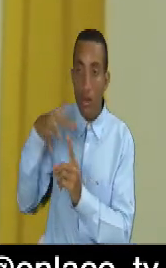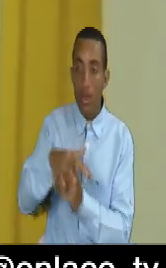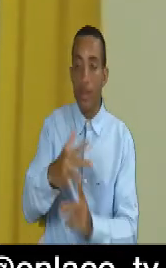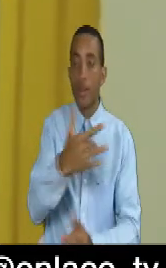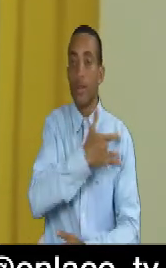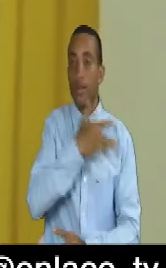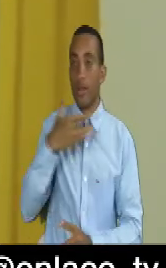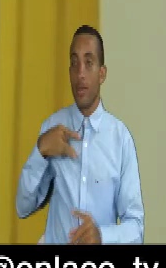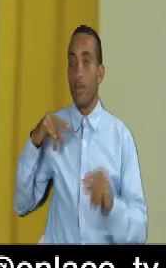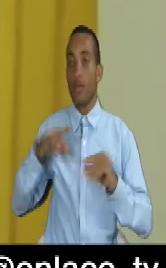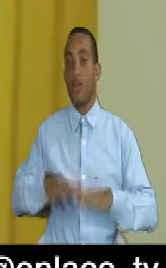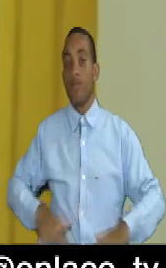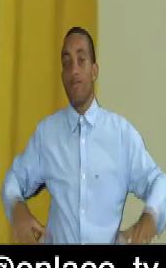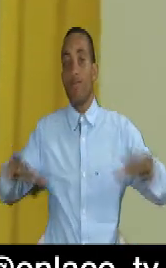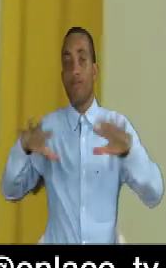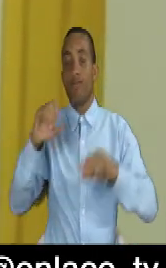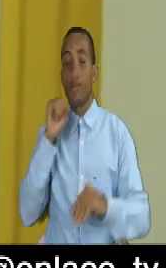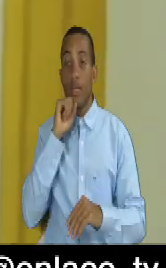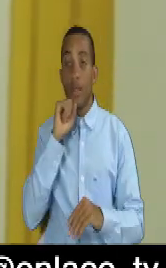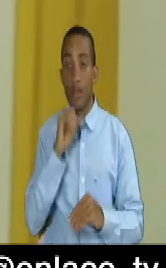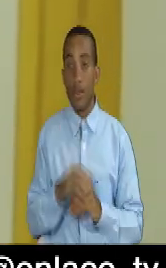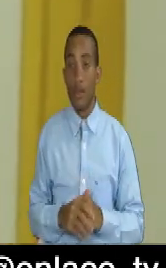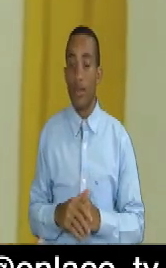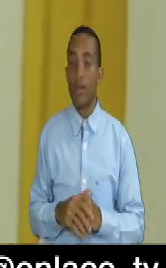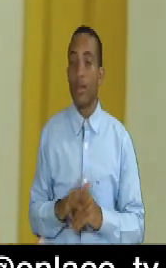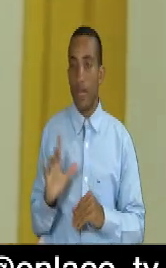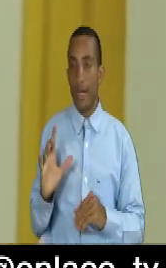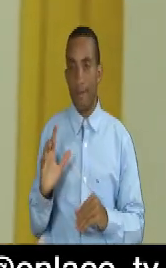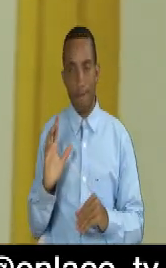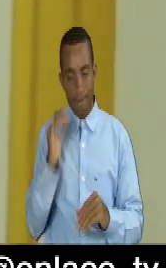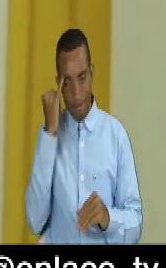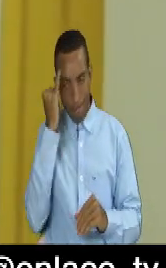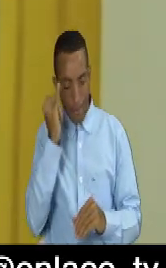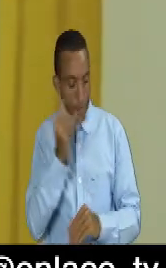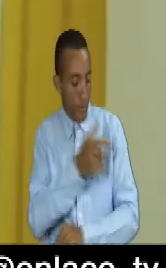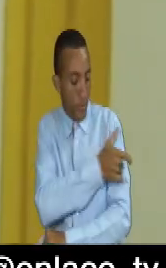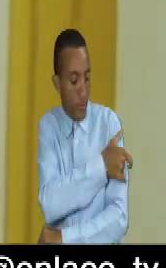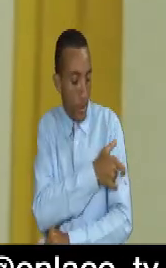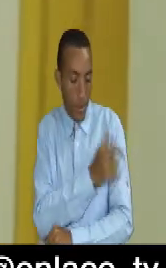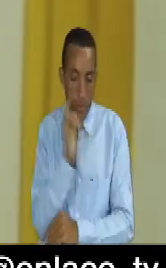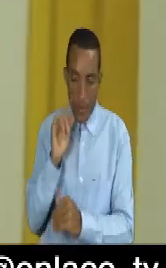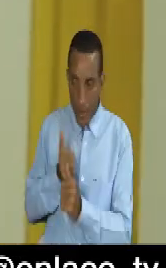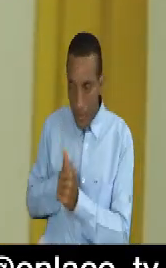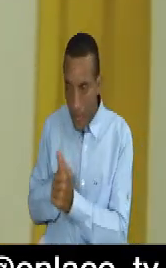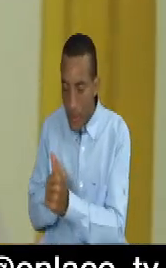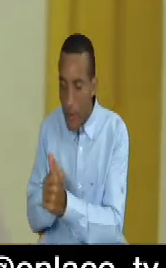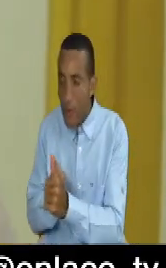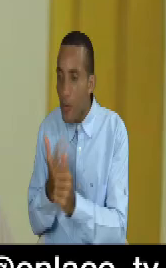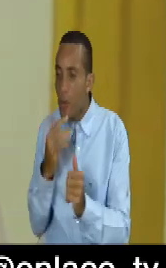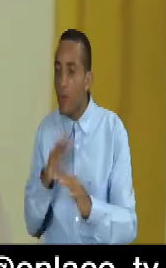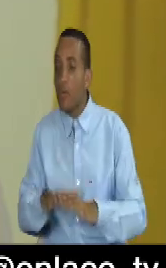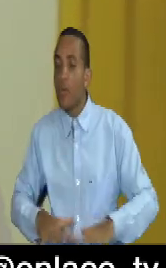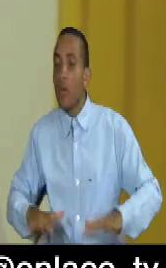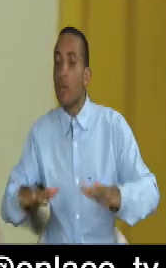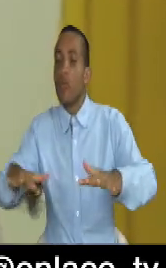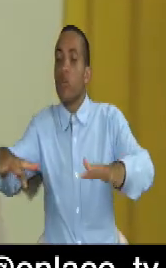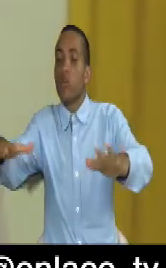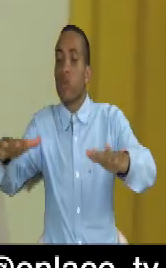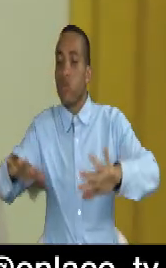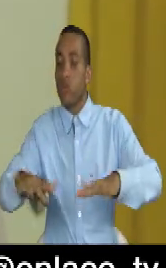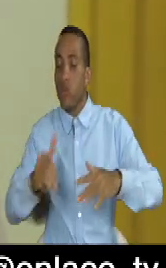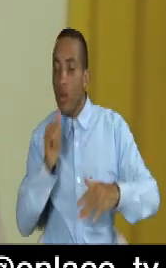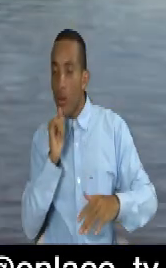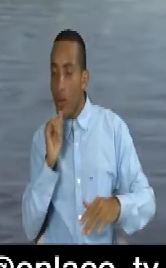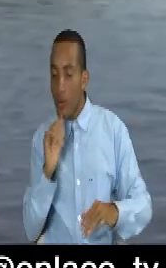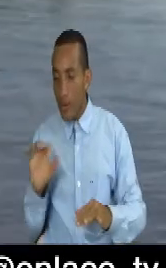barranqueños, desde ese instante se instaló un comité de seguimiento para lo que fue la Ciénaga San Silvestre y por supuesto el agua